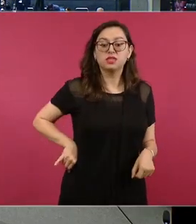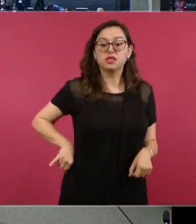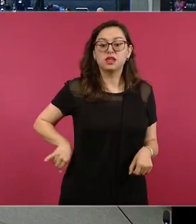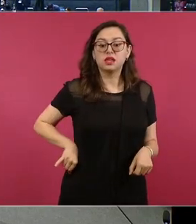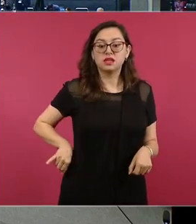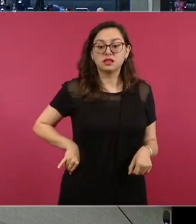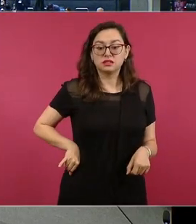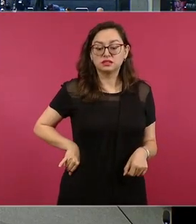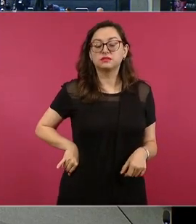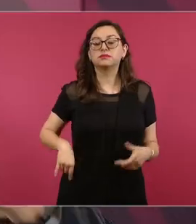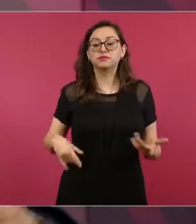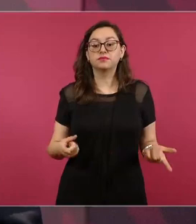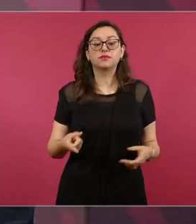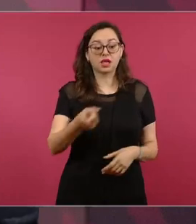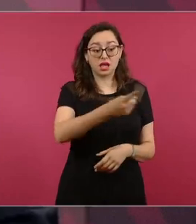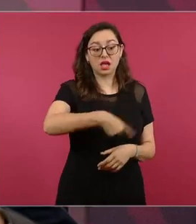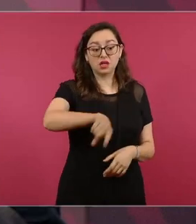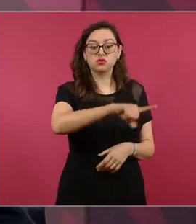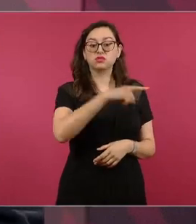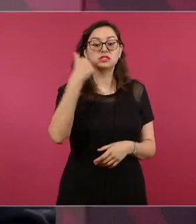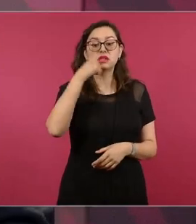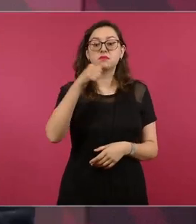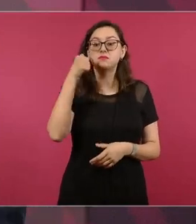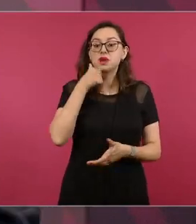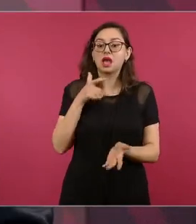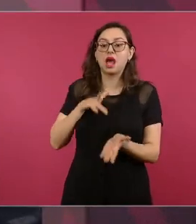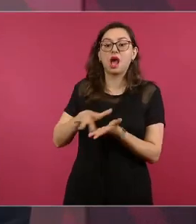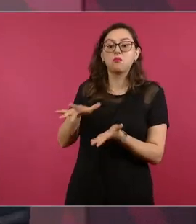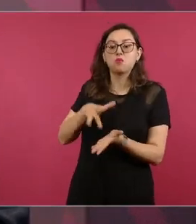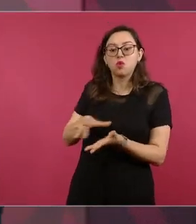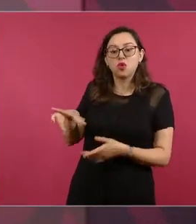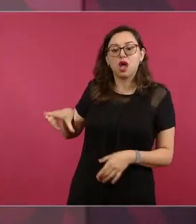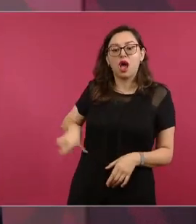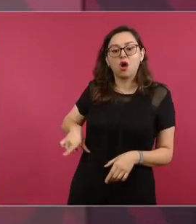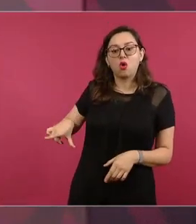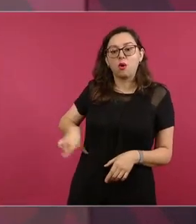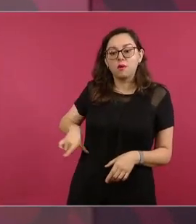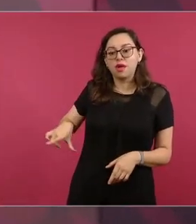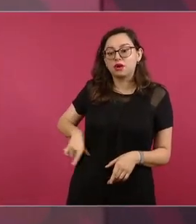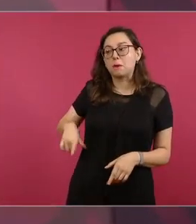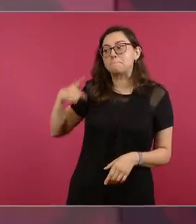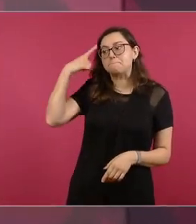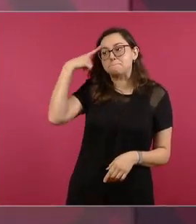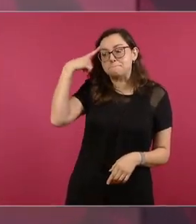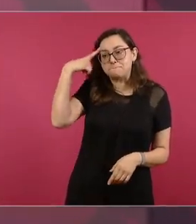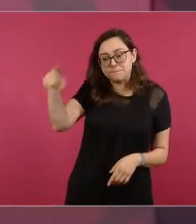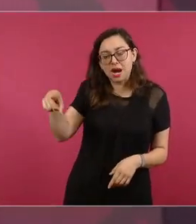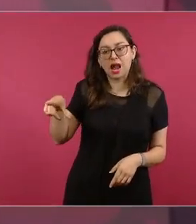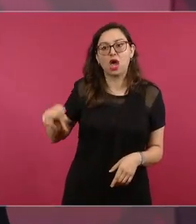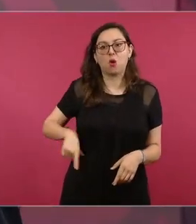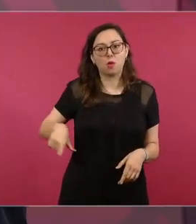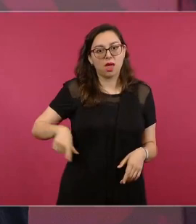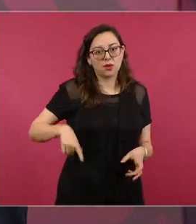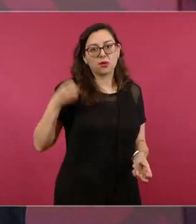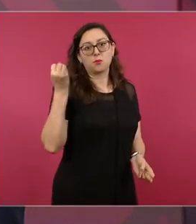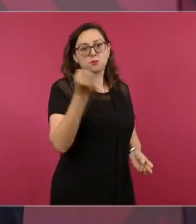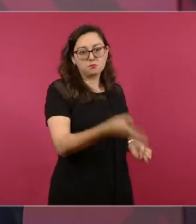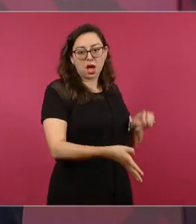jugaban un papel para mantener estos privilegios de unos cuantos